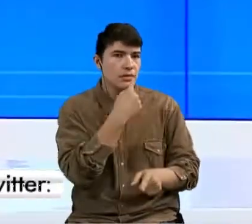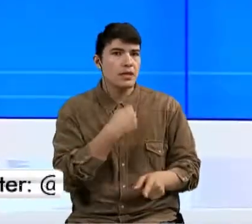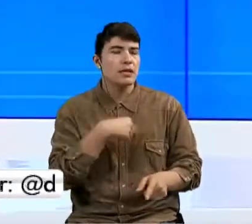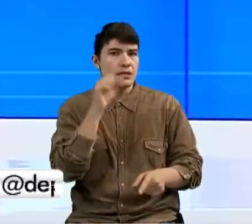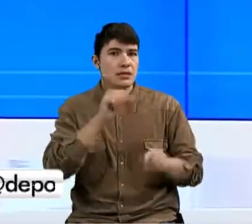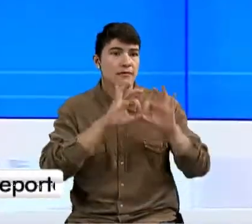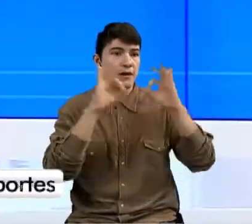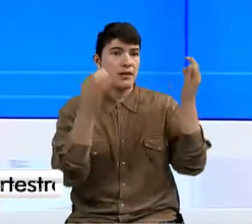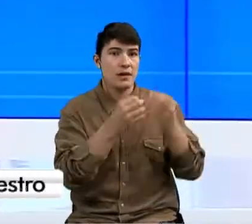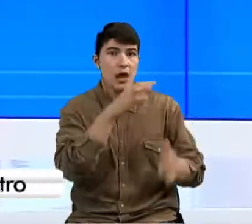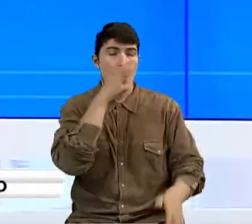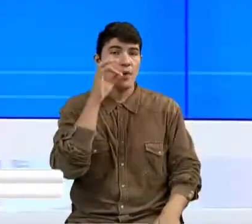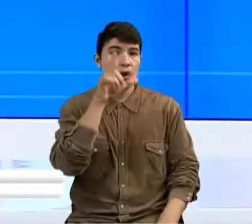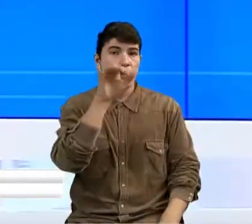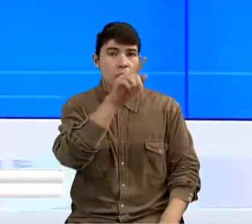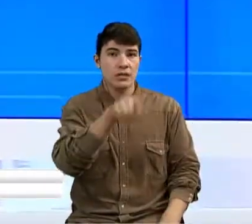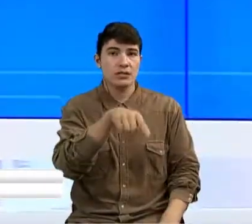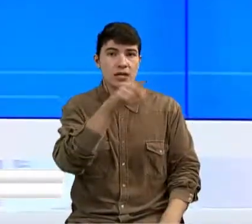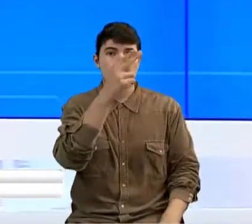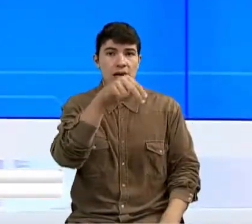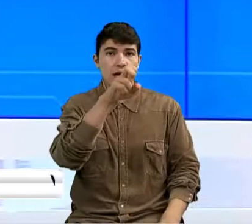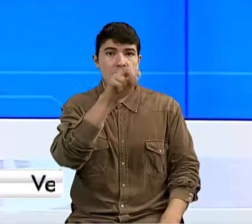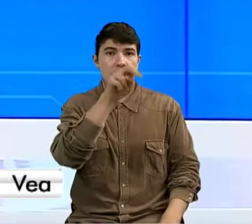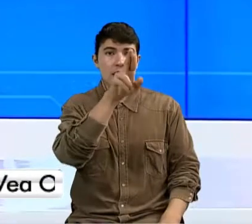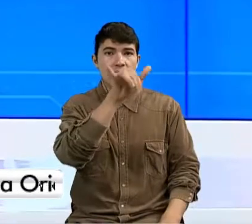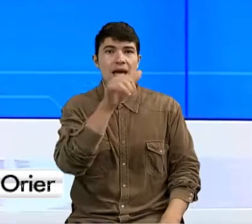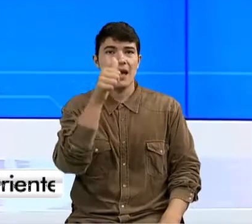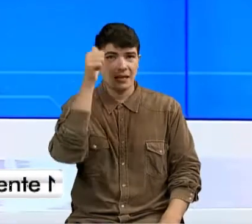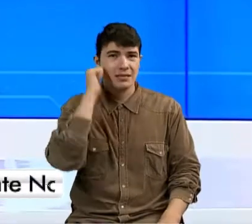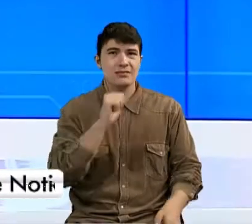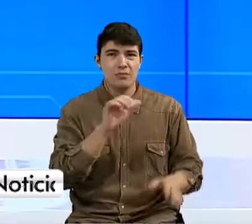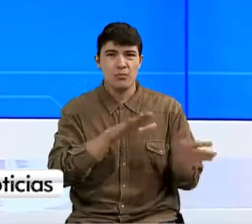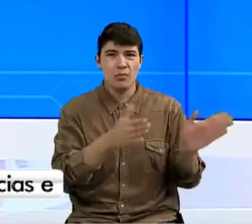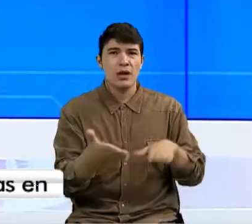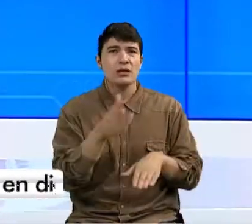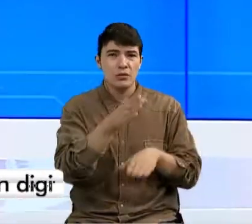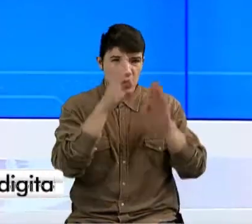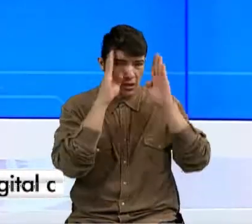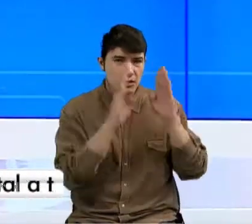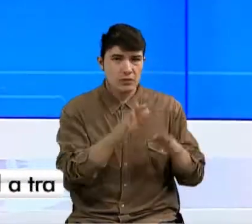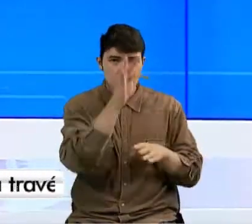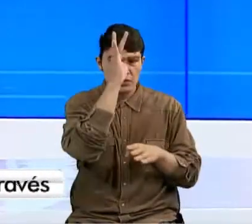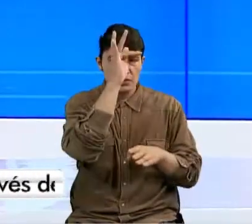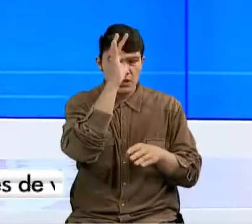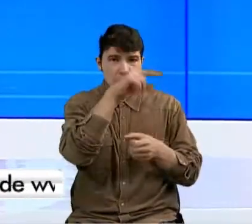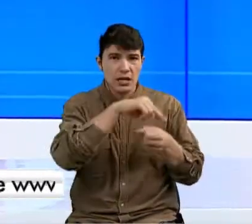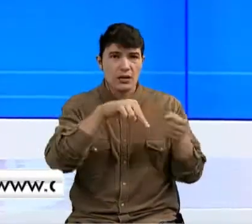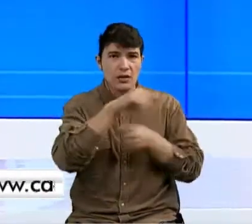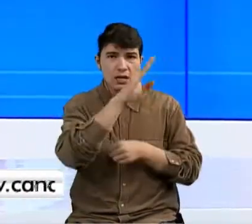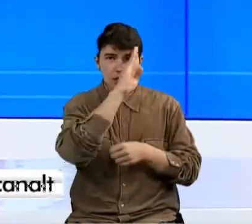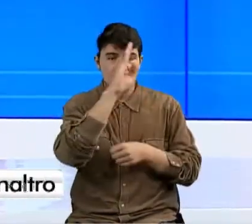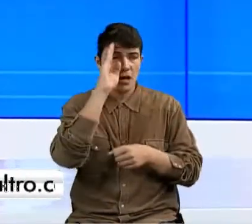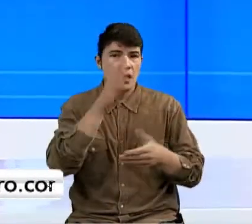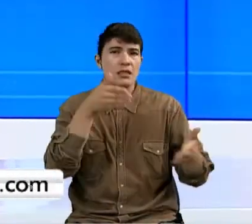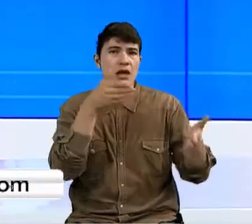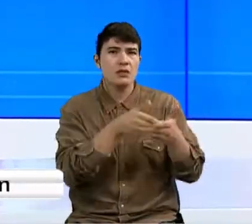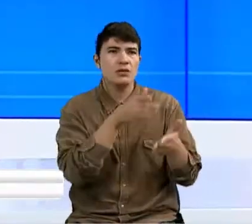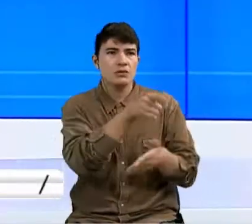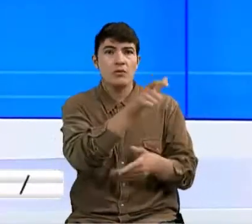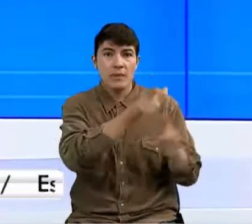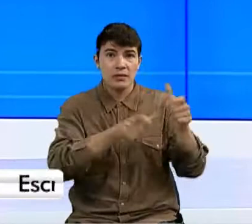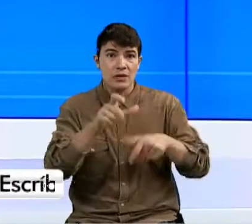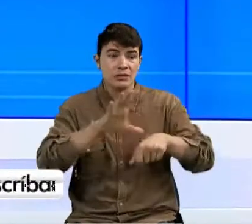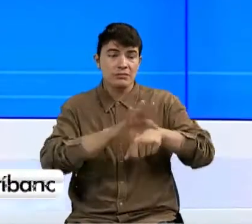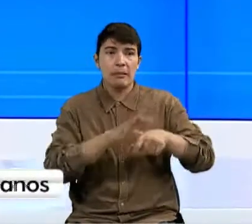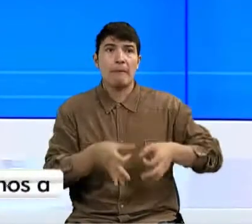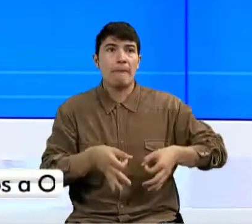familiares del señor luis enrique ríos león quien lamentablemente falleció mientras era atendido en el hospital regional de san gil- denuncian posible negligencia por